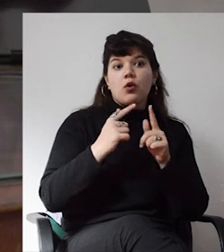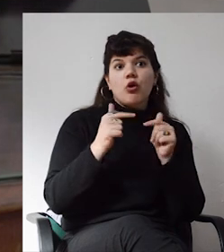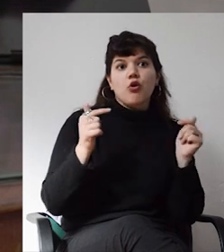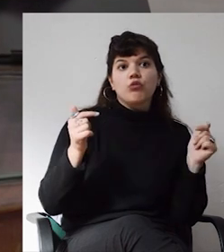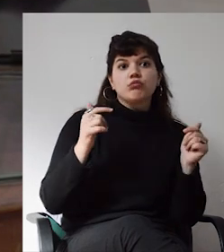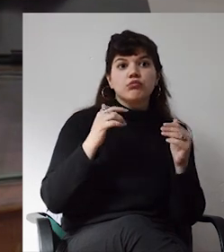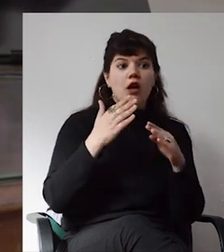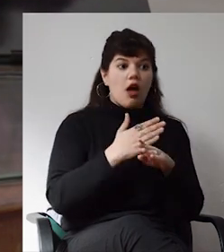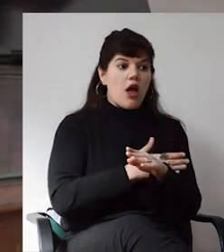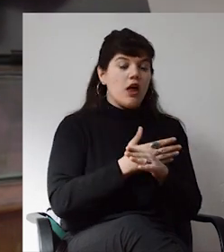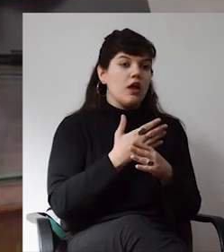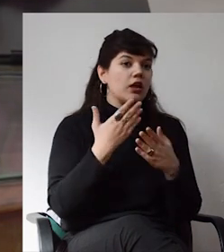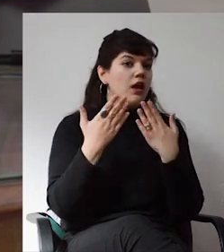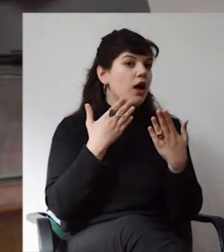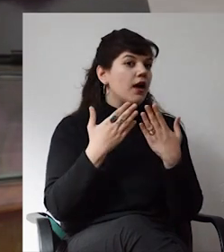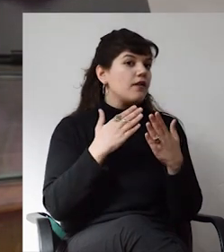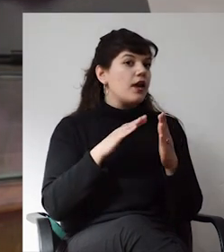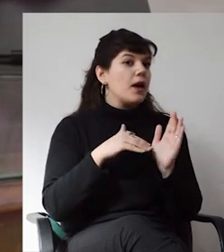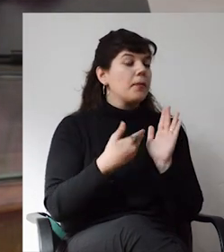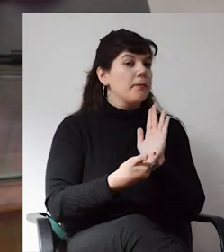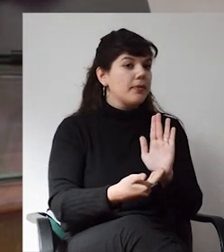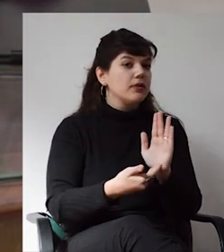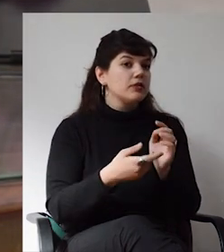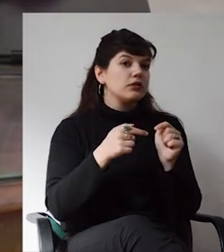alguno de los aspectos que fueron surgiendo de las